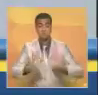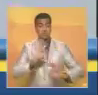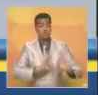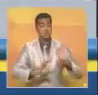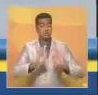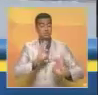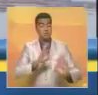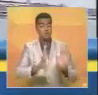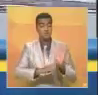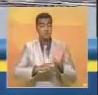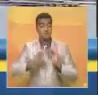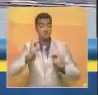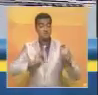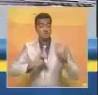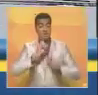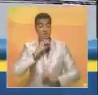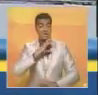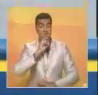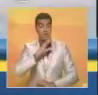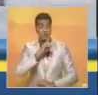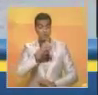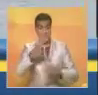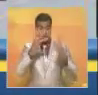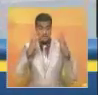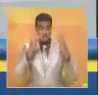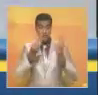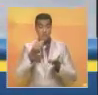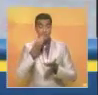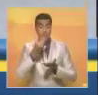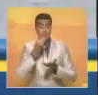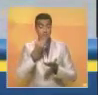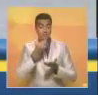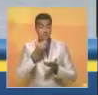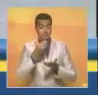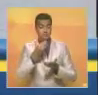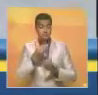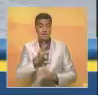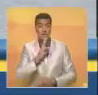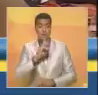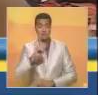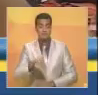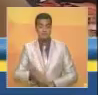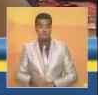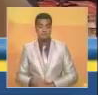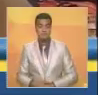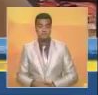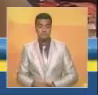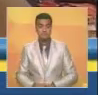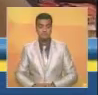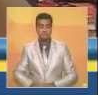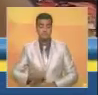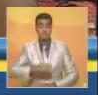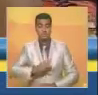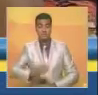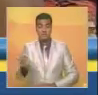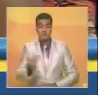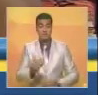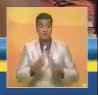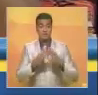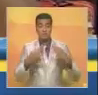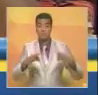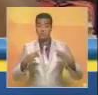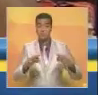los visitantes disfrutan de su histórico castillo, su gastronomía y las aguas del Golfo. Voy llegando, pero todo normal,